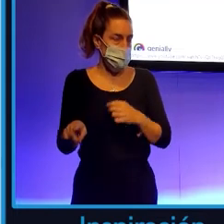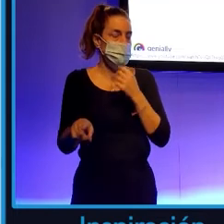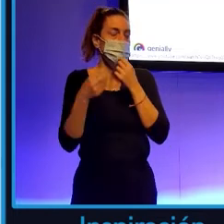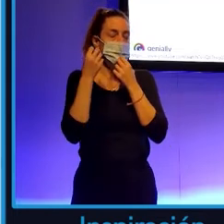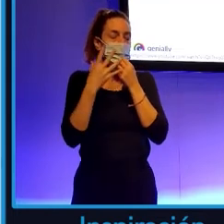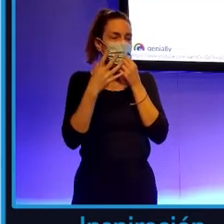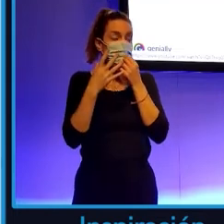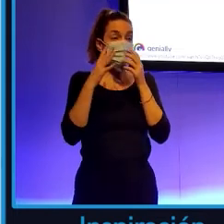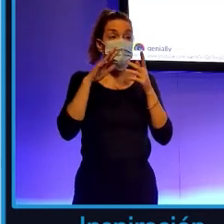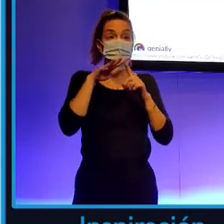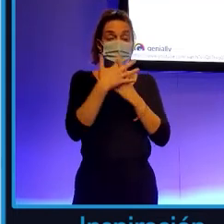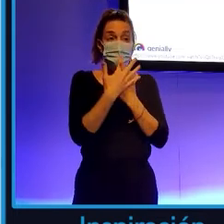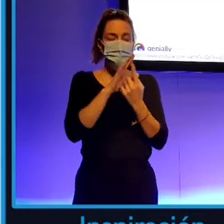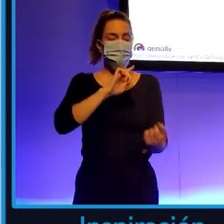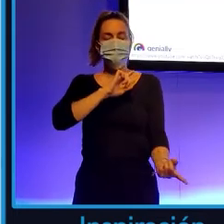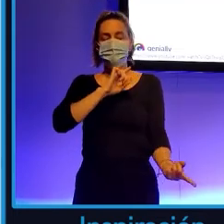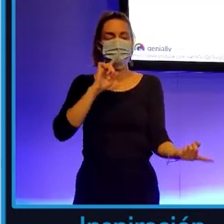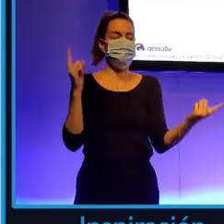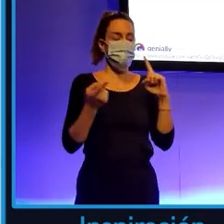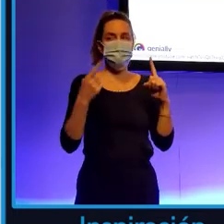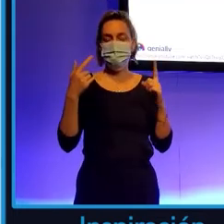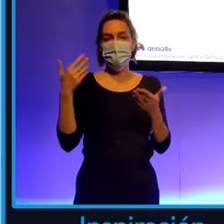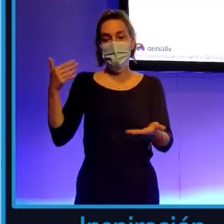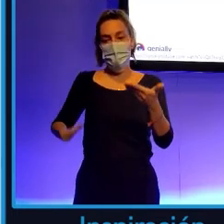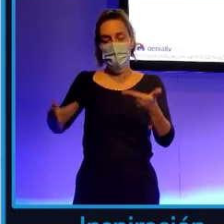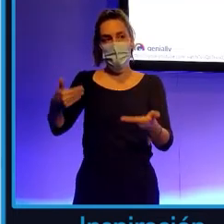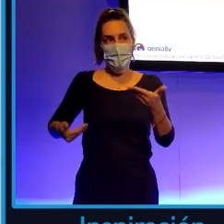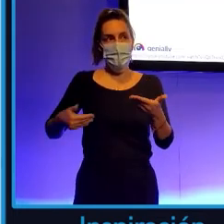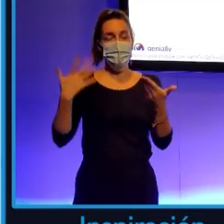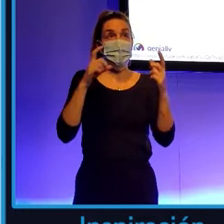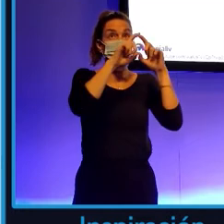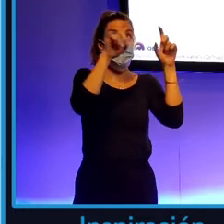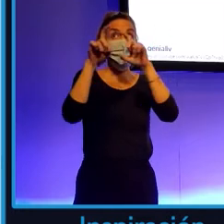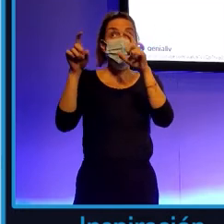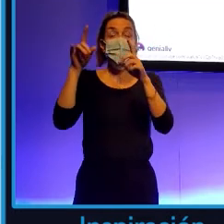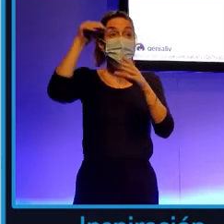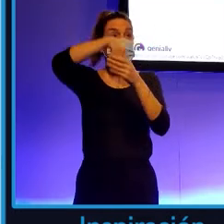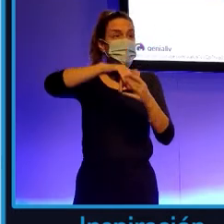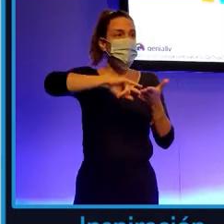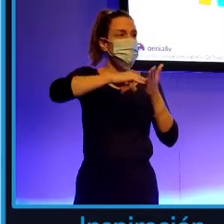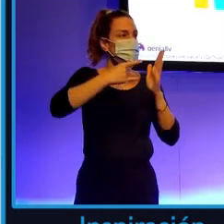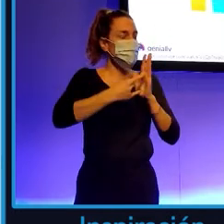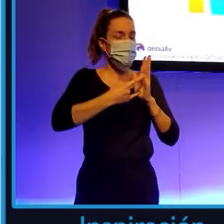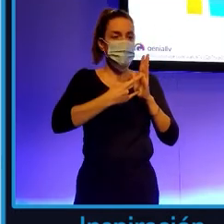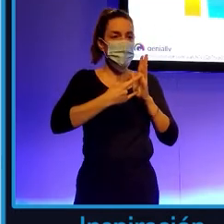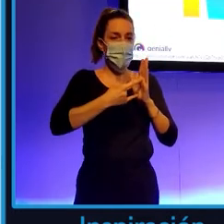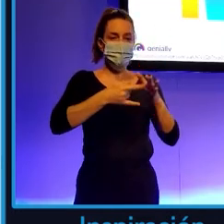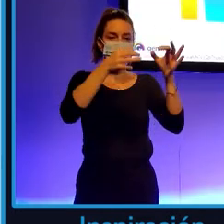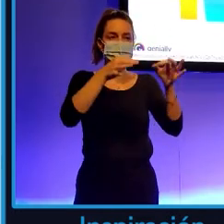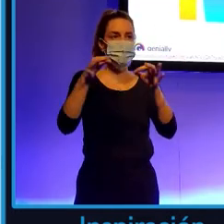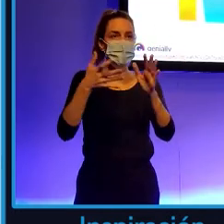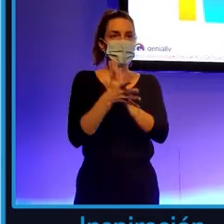ha cambiado tanto que las máquinas que las empresas cuentan con la tecnología suficiente como para que no sea la máquina la que ayude al